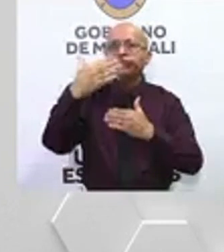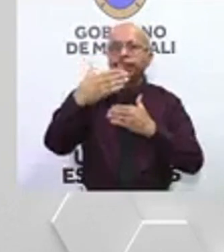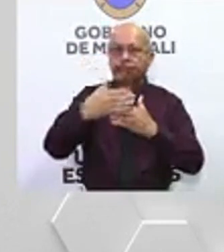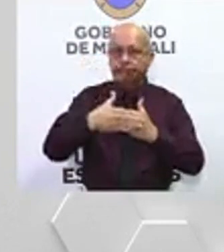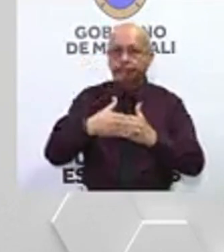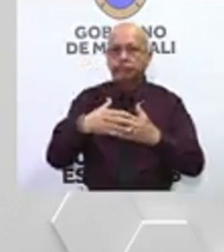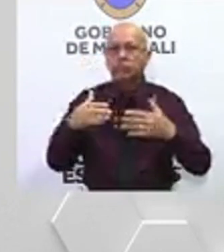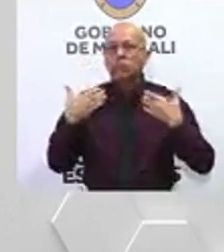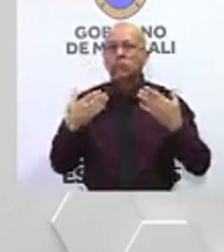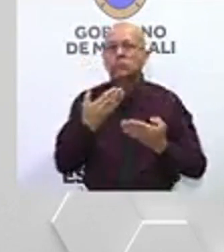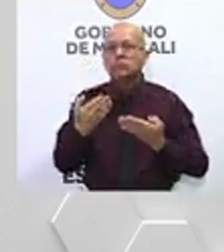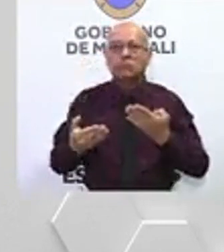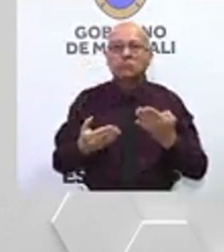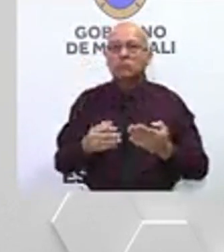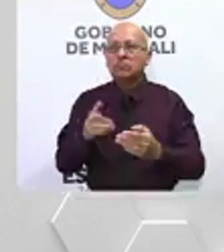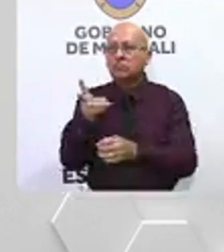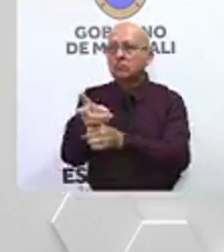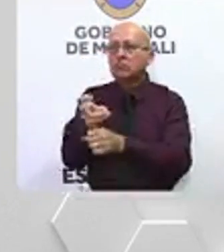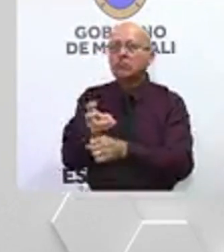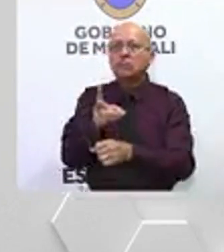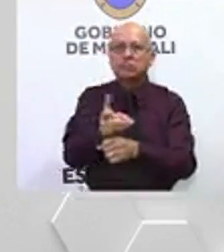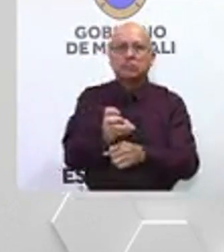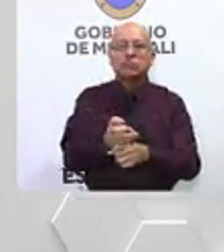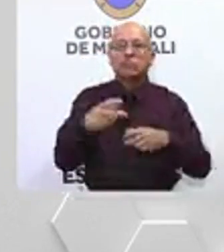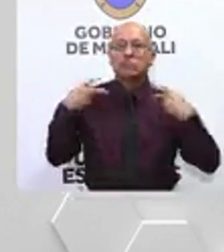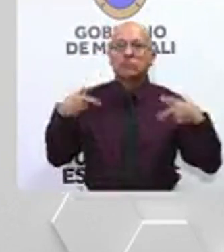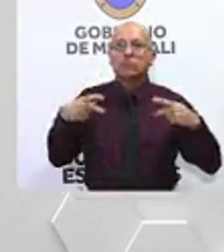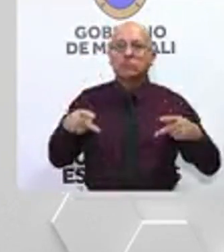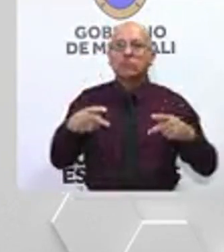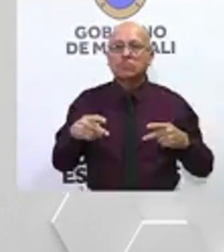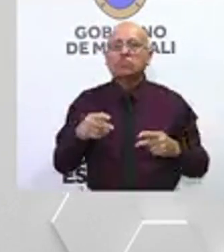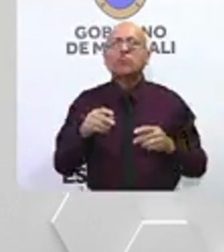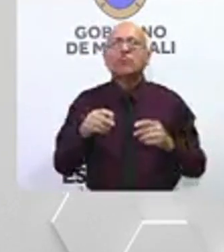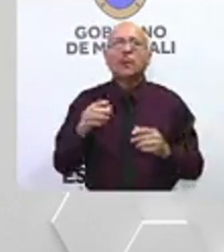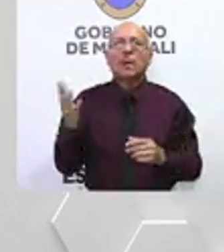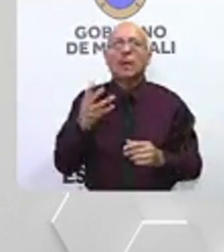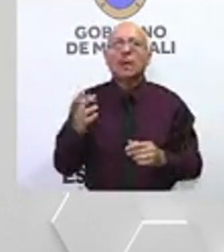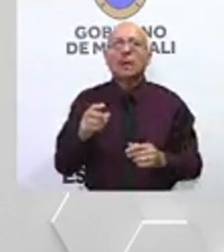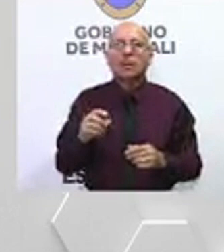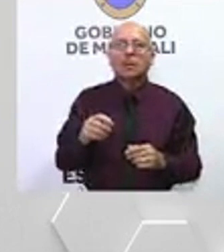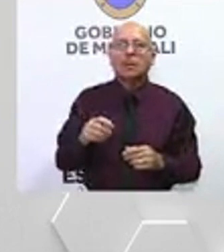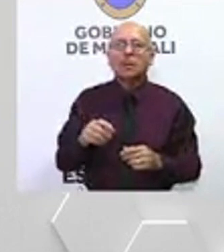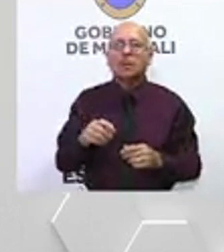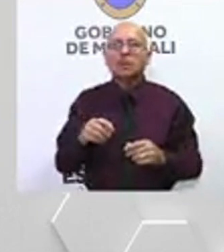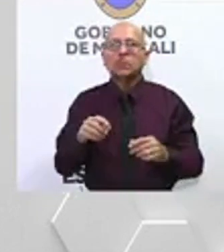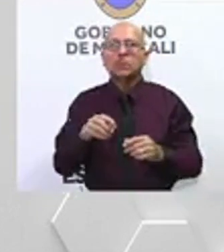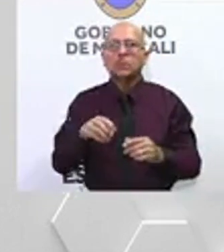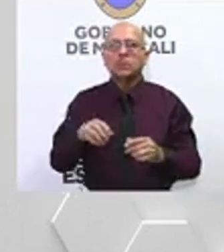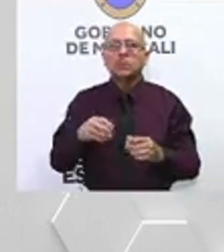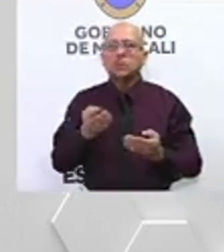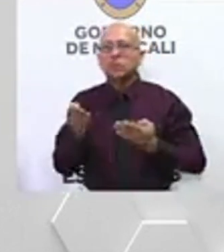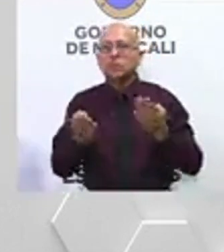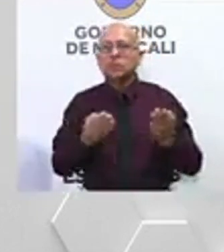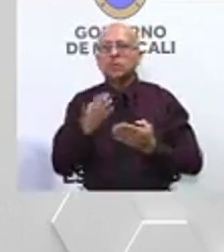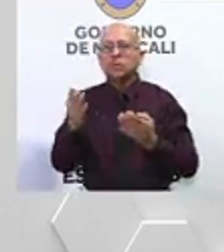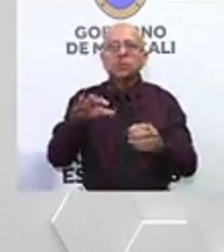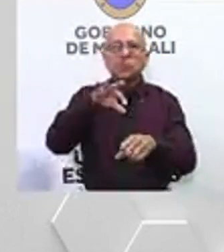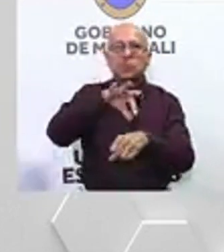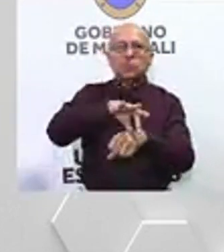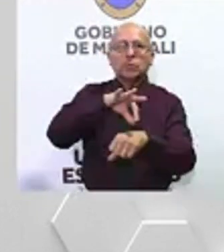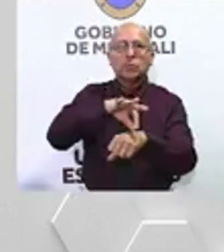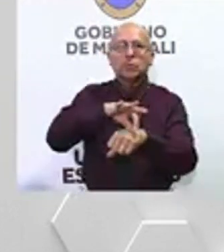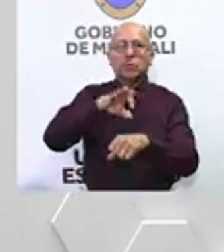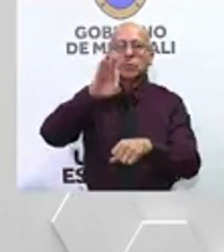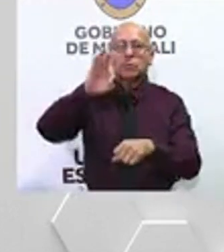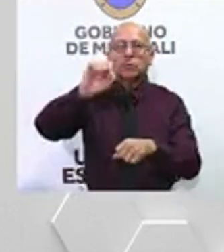delante, pues yo invito a la población, tomen muy en serio esto. Hace unos momentos el Servicio Médico Forense está confirmando